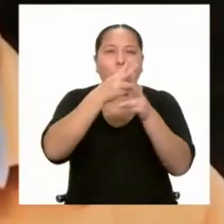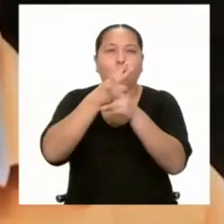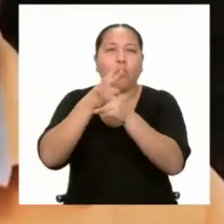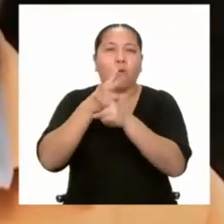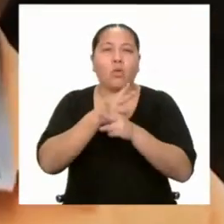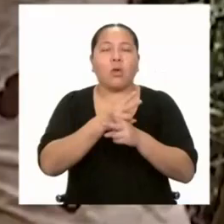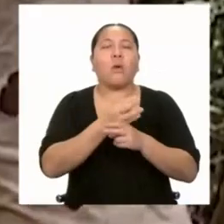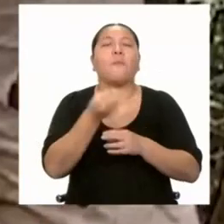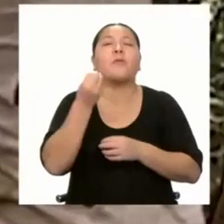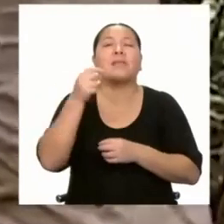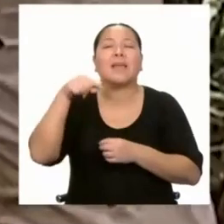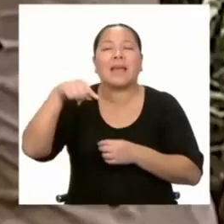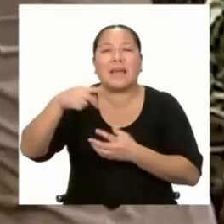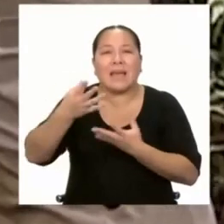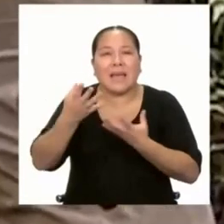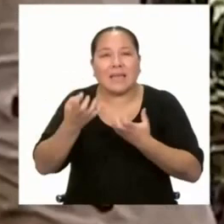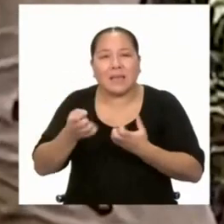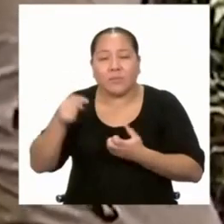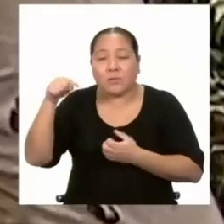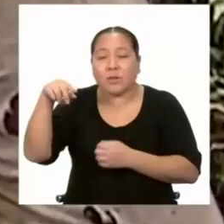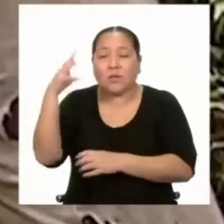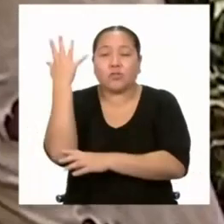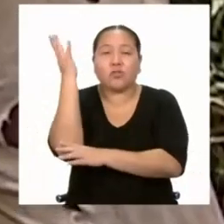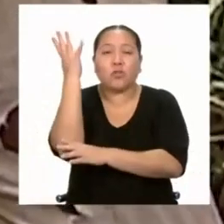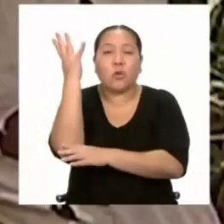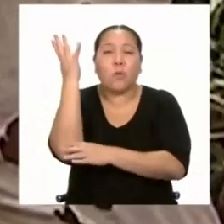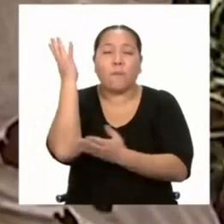para siempre.